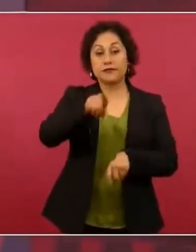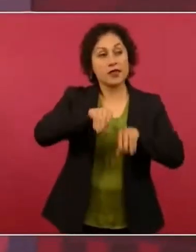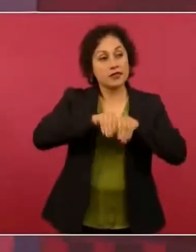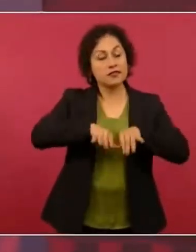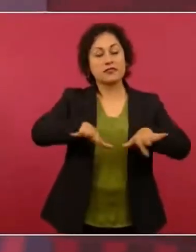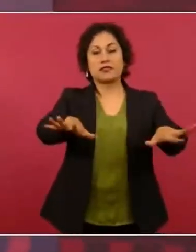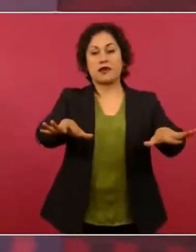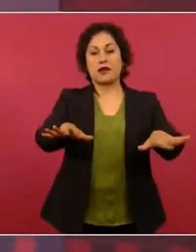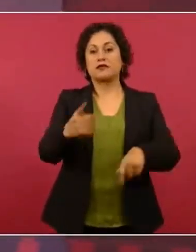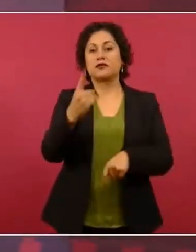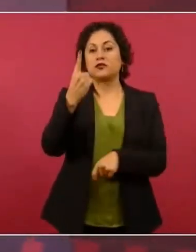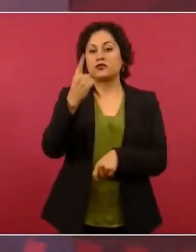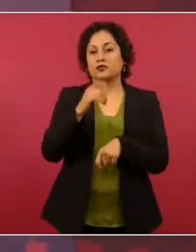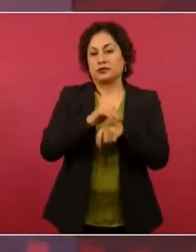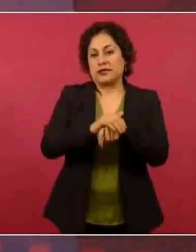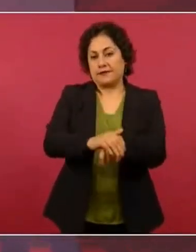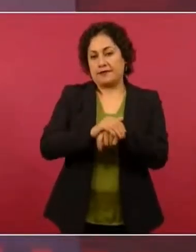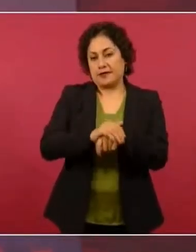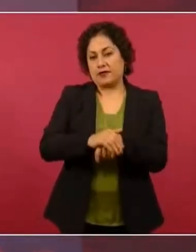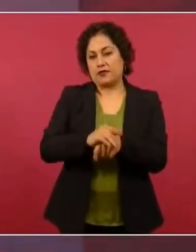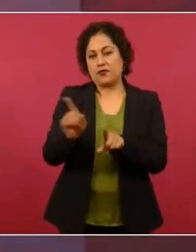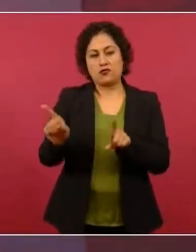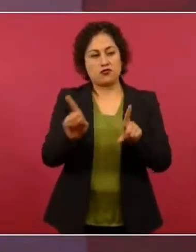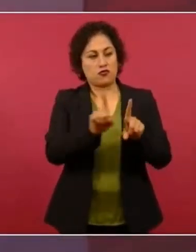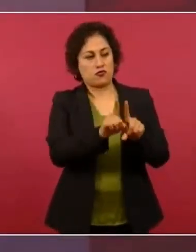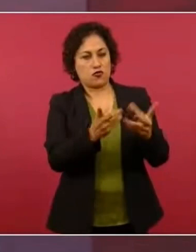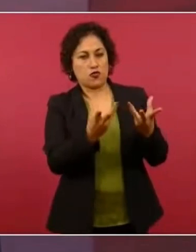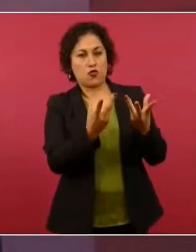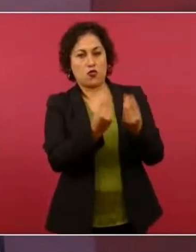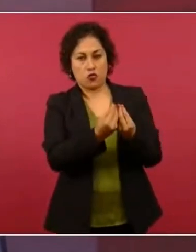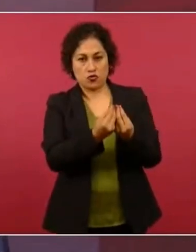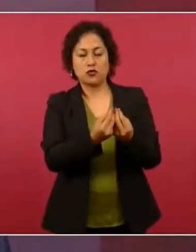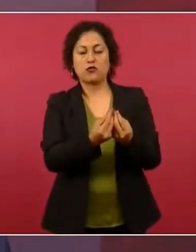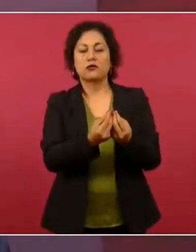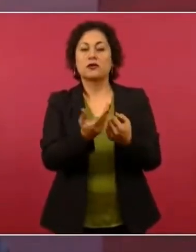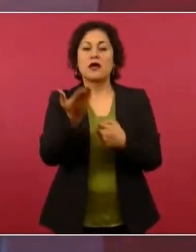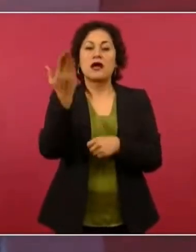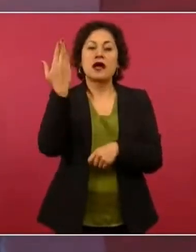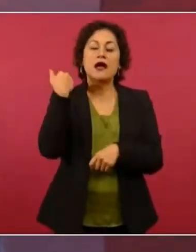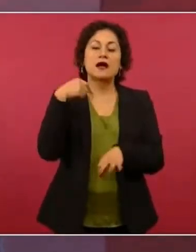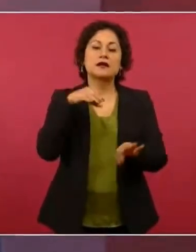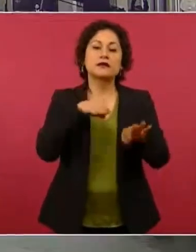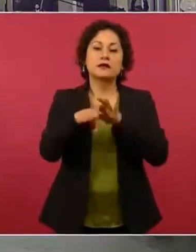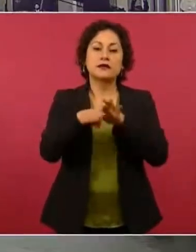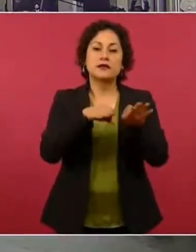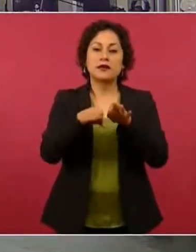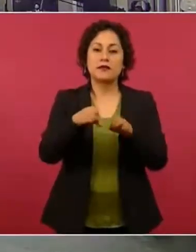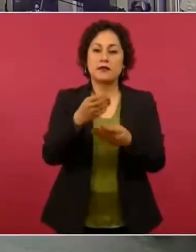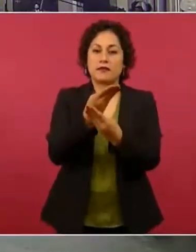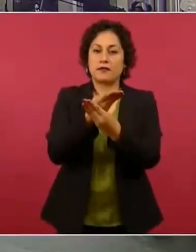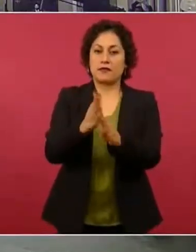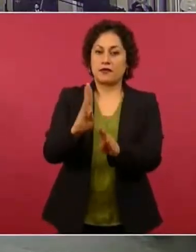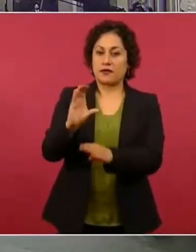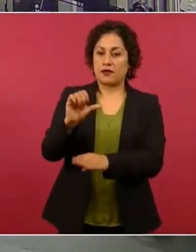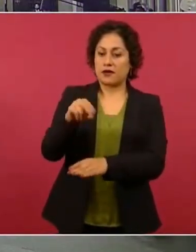de un funcionario cercano a él que trabajaba en un banco en el canadiense